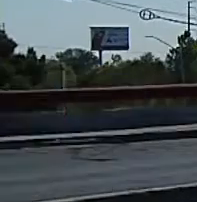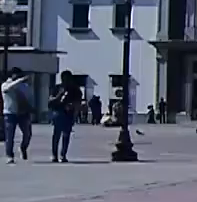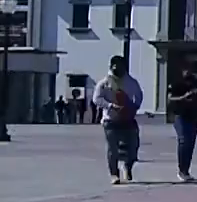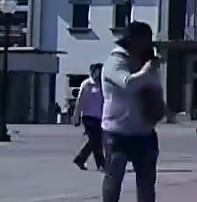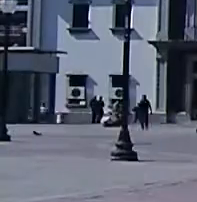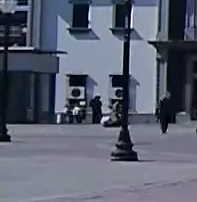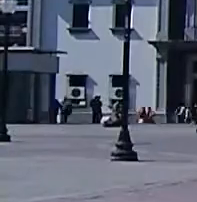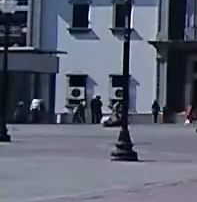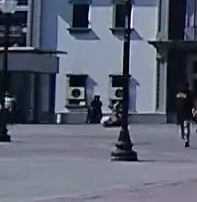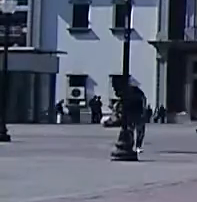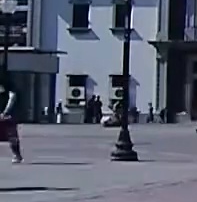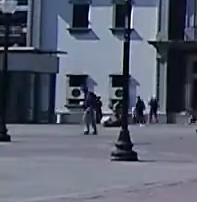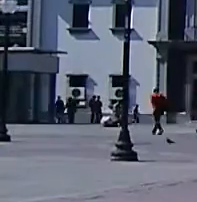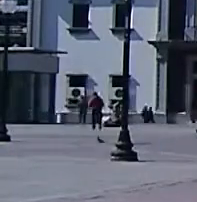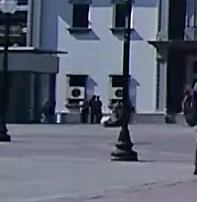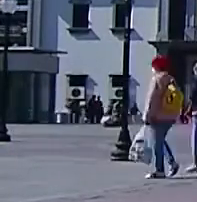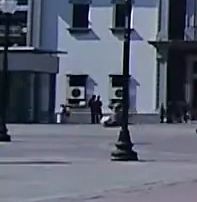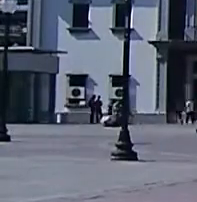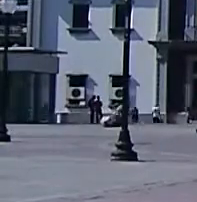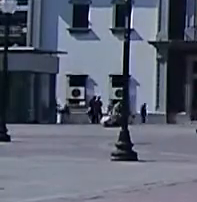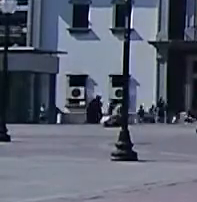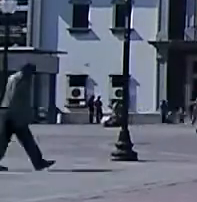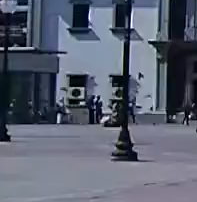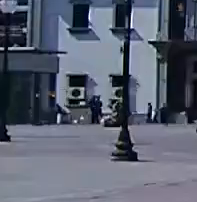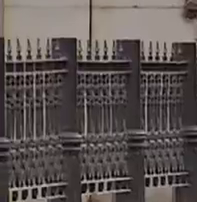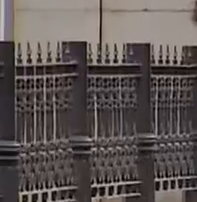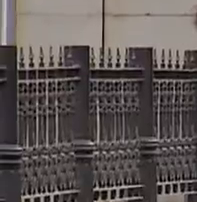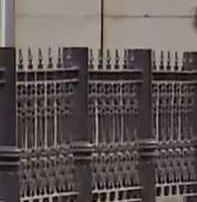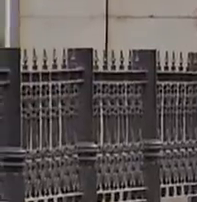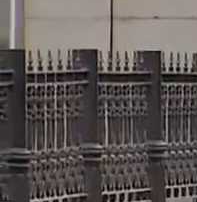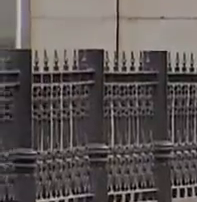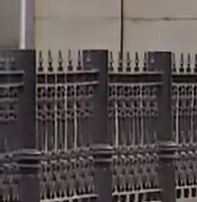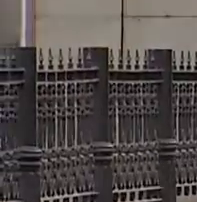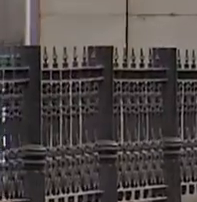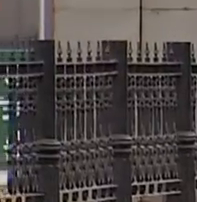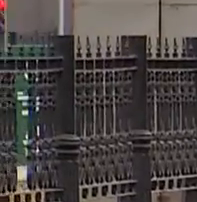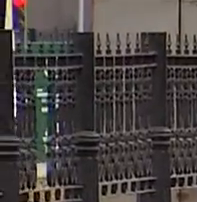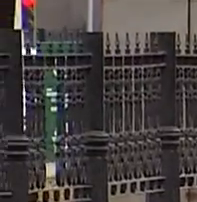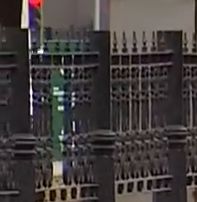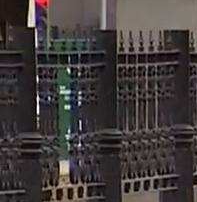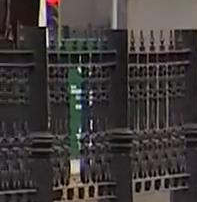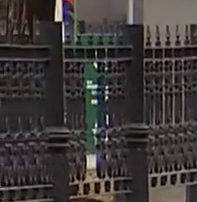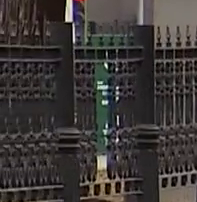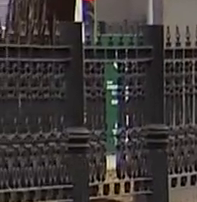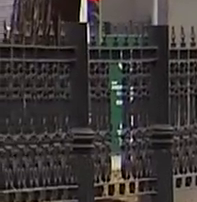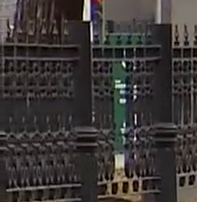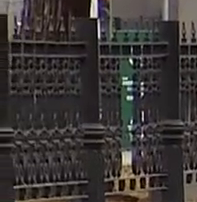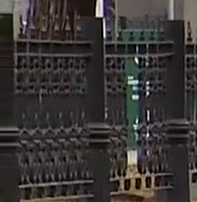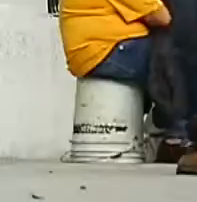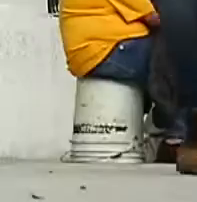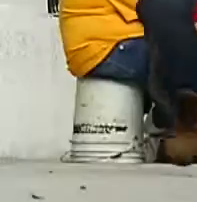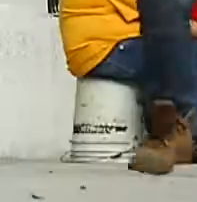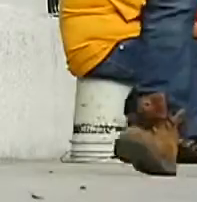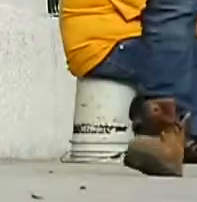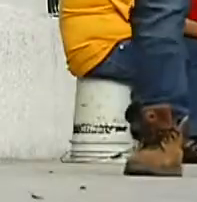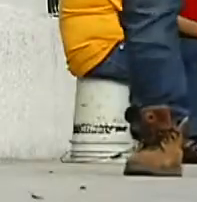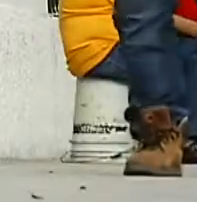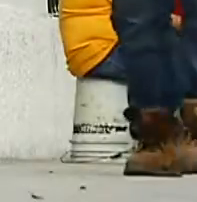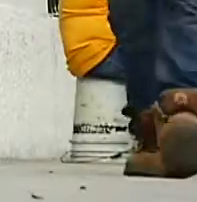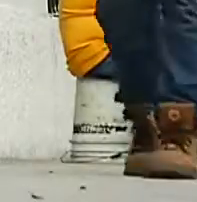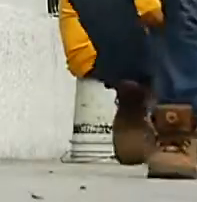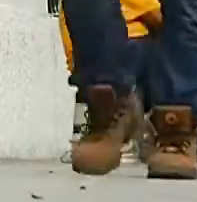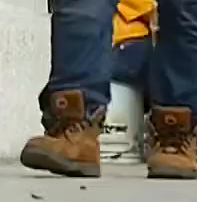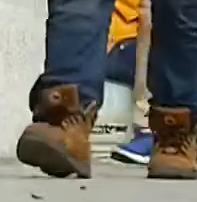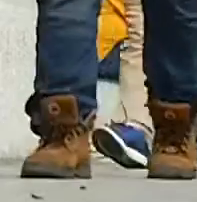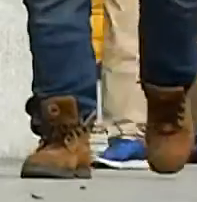En Nuevo León, una de cada cinco personas son fumadores, hábito que los lleva a la muerte de forma prematura. En medio de una